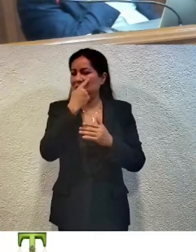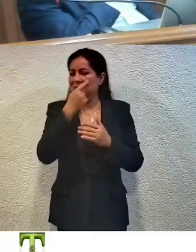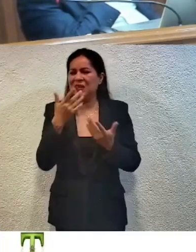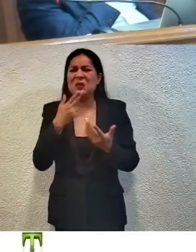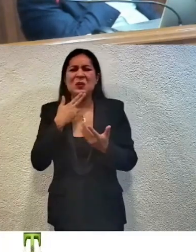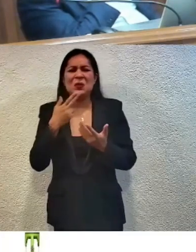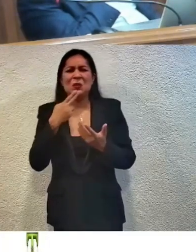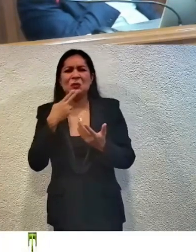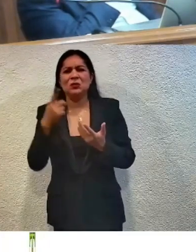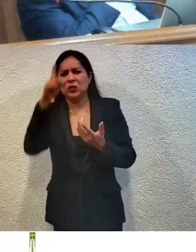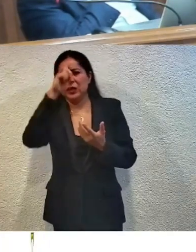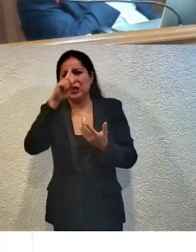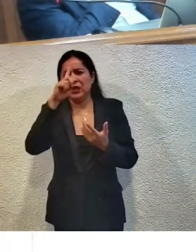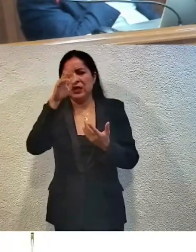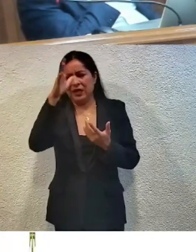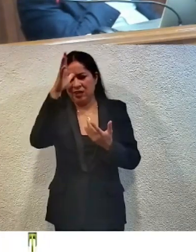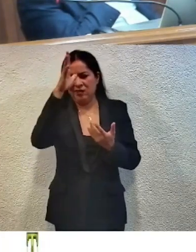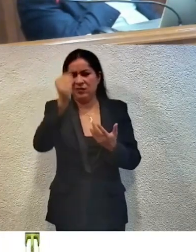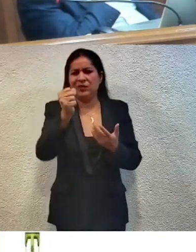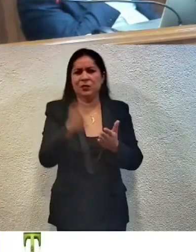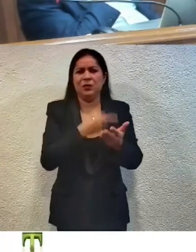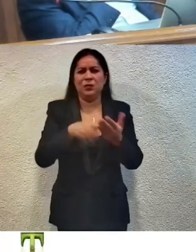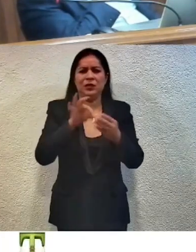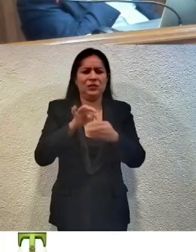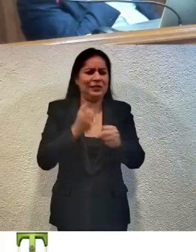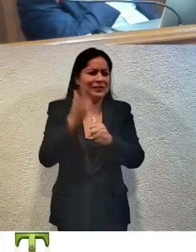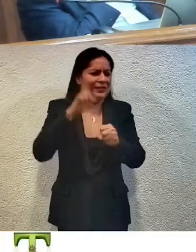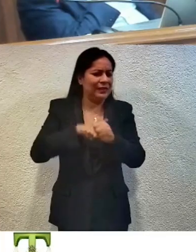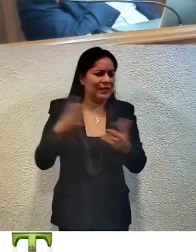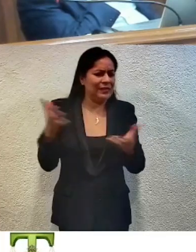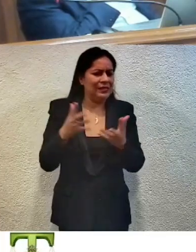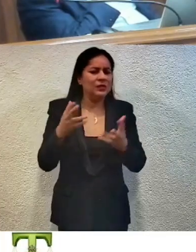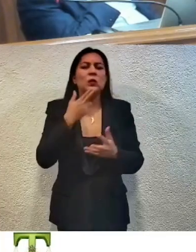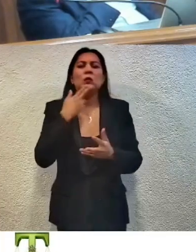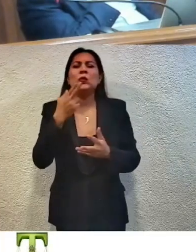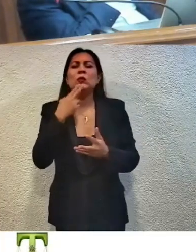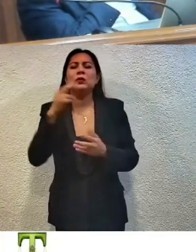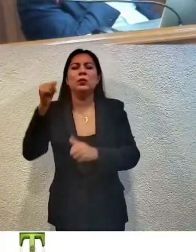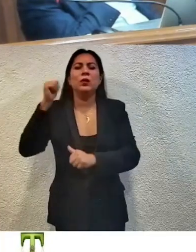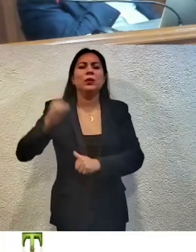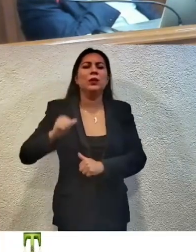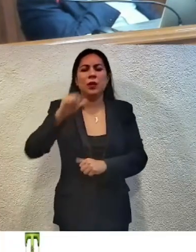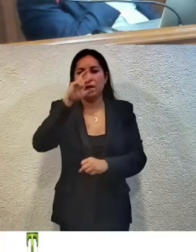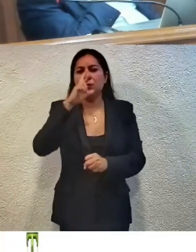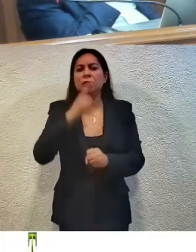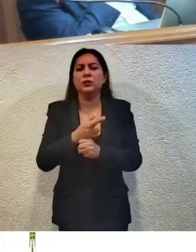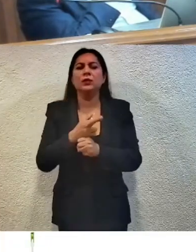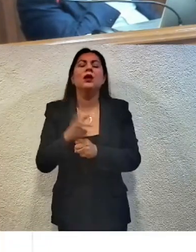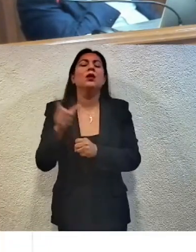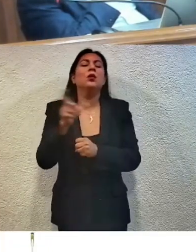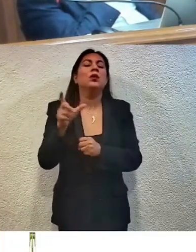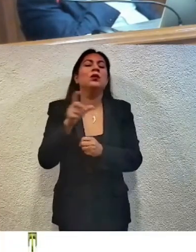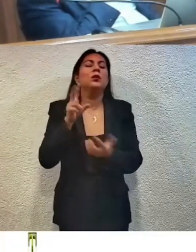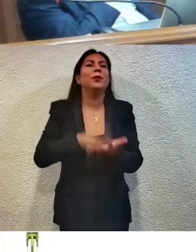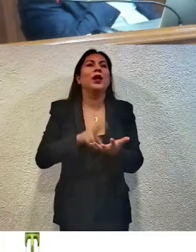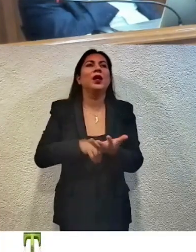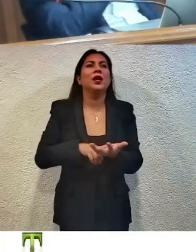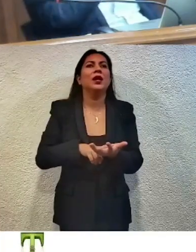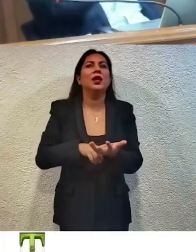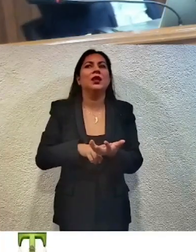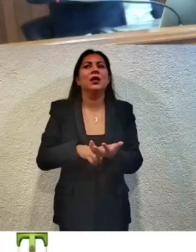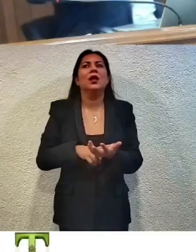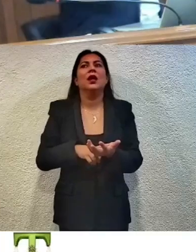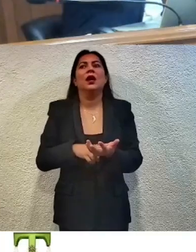aplicación del concepto de votación estatal emitida, utilizado por la autoridad responsable al momento de la verificación de la sub-